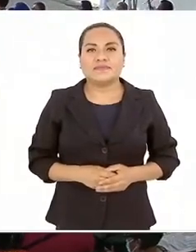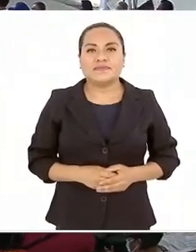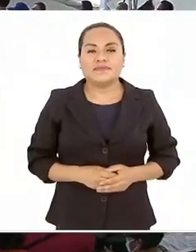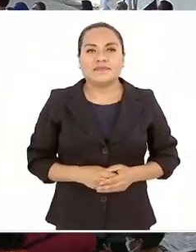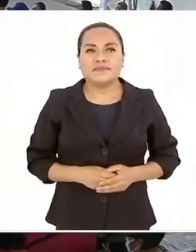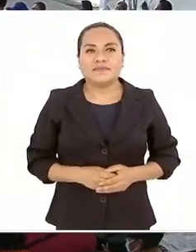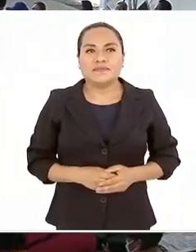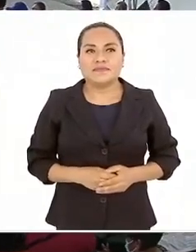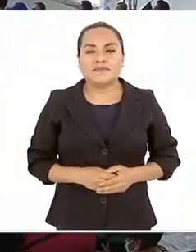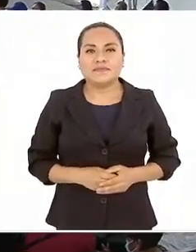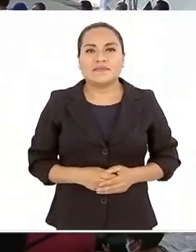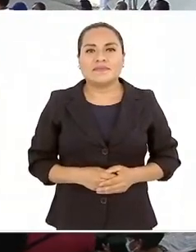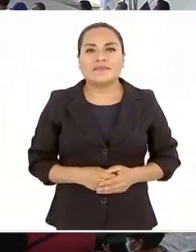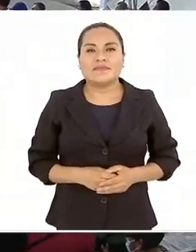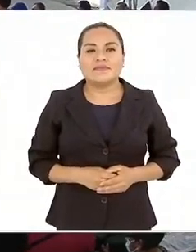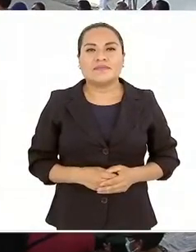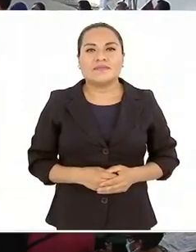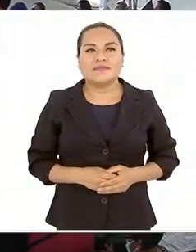Ahora,